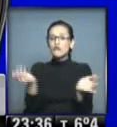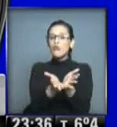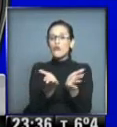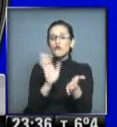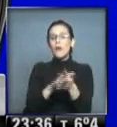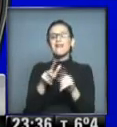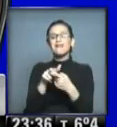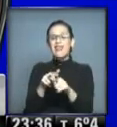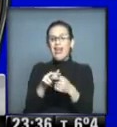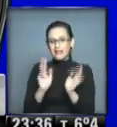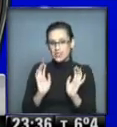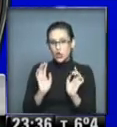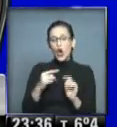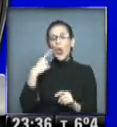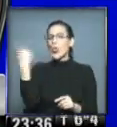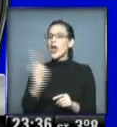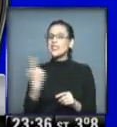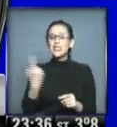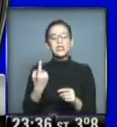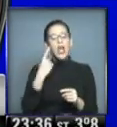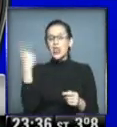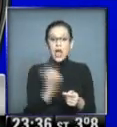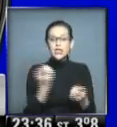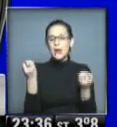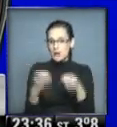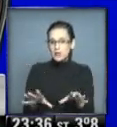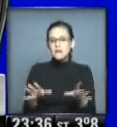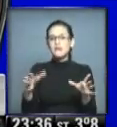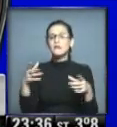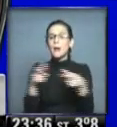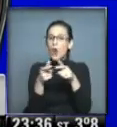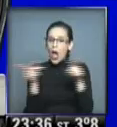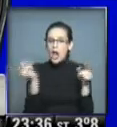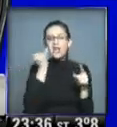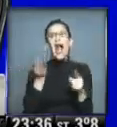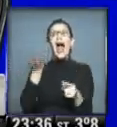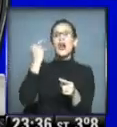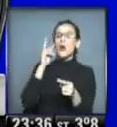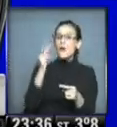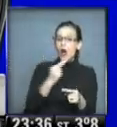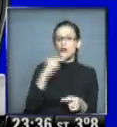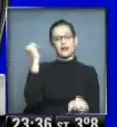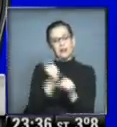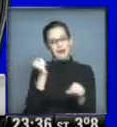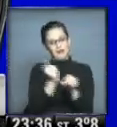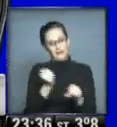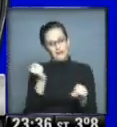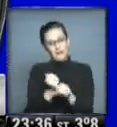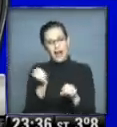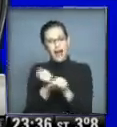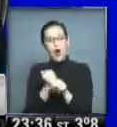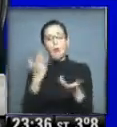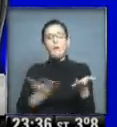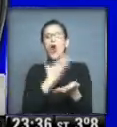la decisión de tomar un largometraje fue ya desde el 2011. Ahora es el resultado de casi 2 años de trabajo, un trabajo de preproducción,